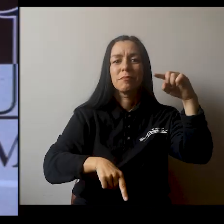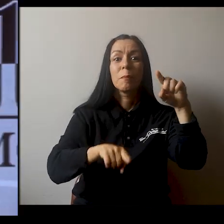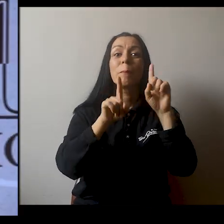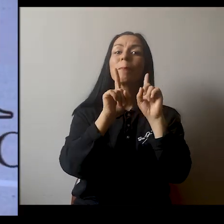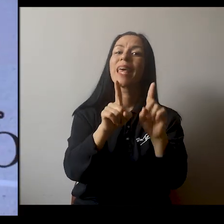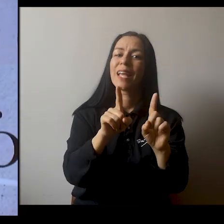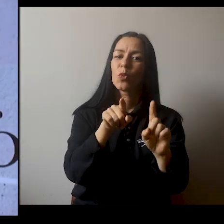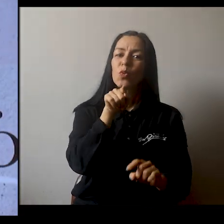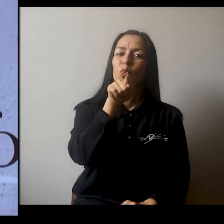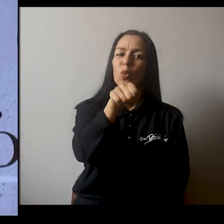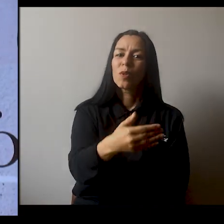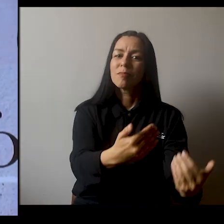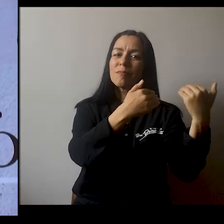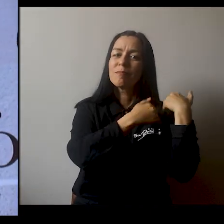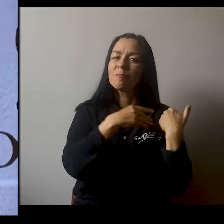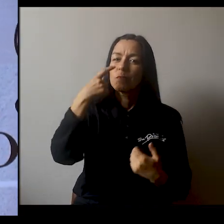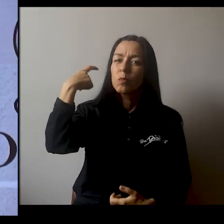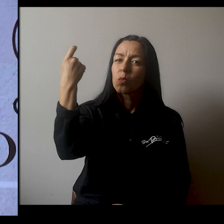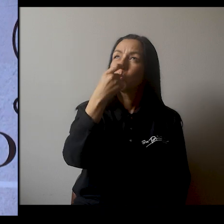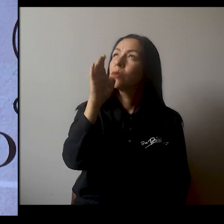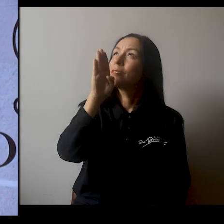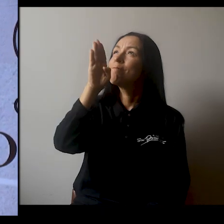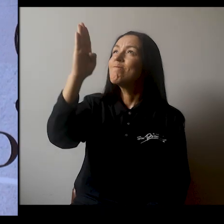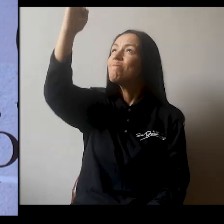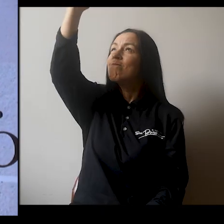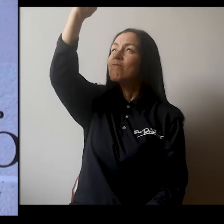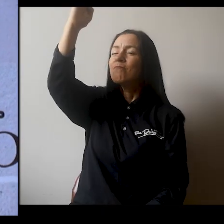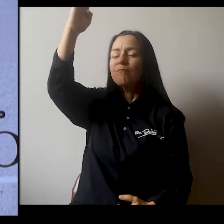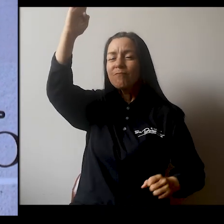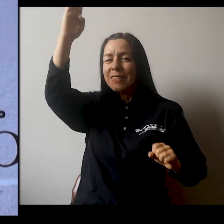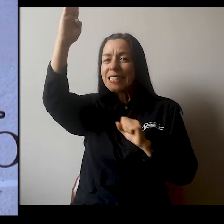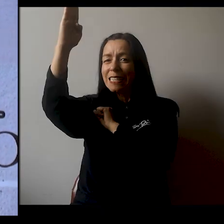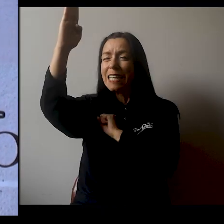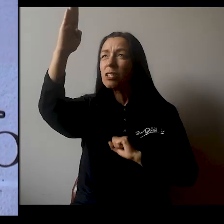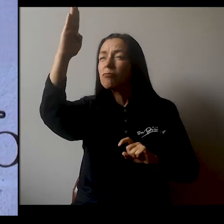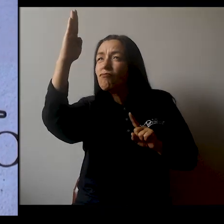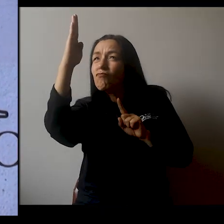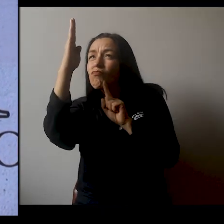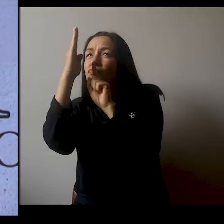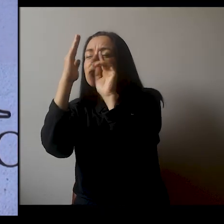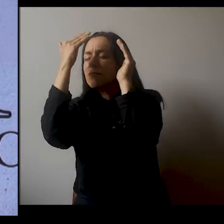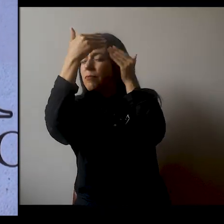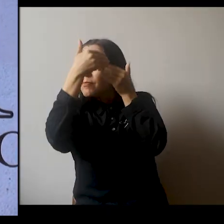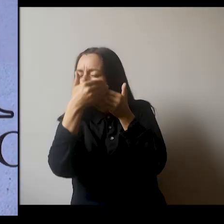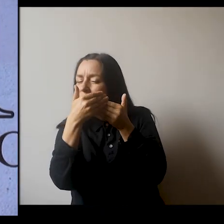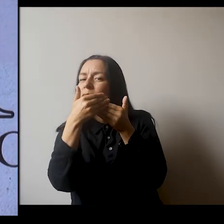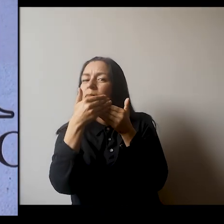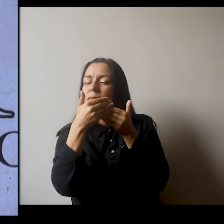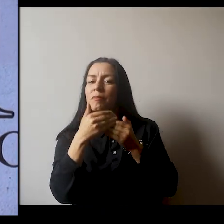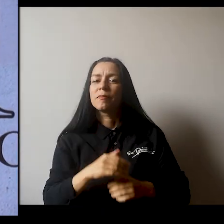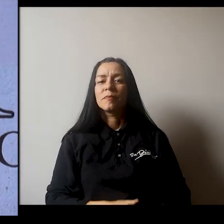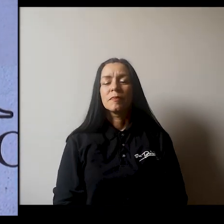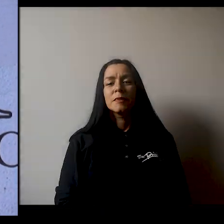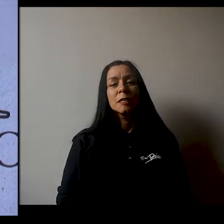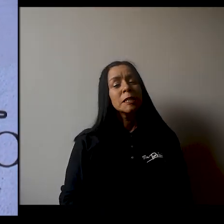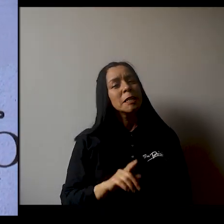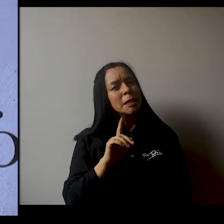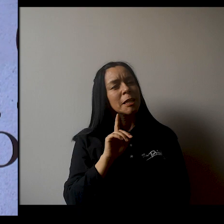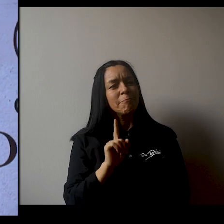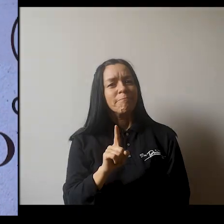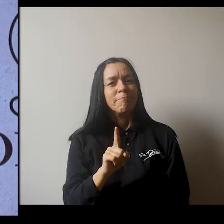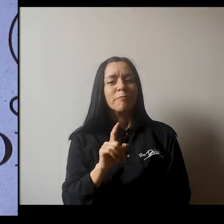Pero dice, si haces al Señor tu refugio y al Altísimo tu